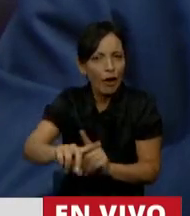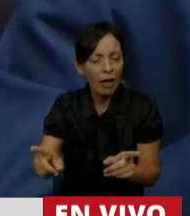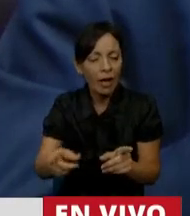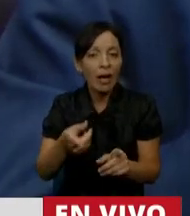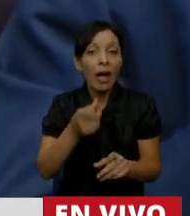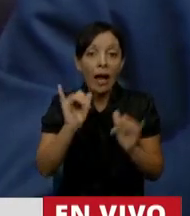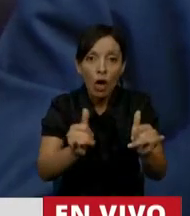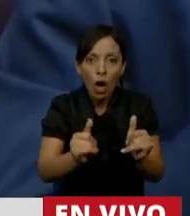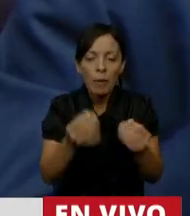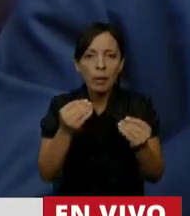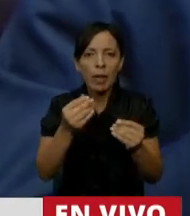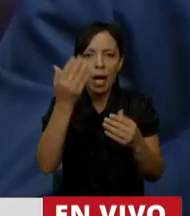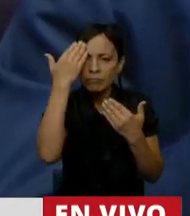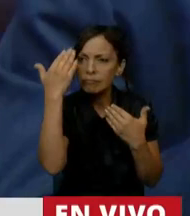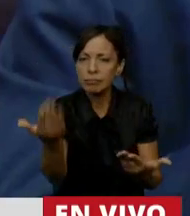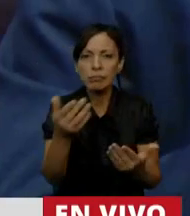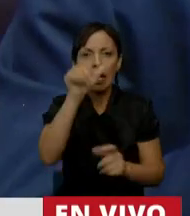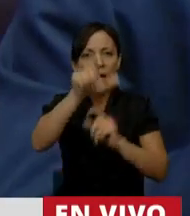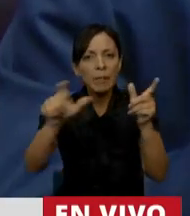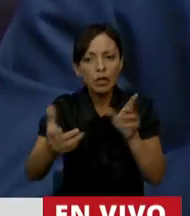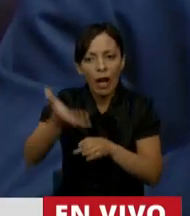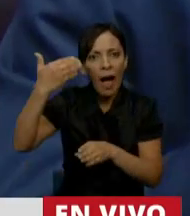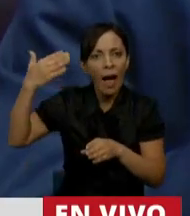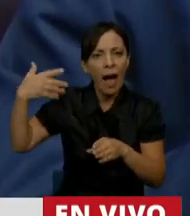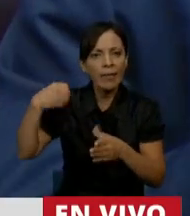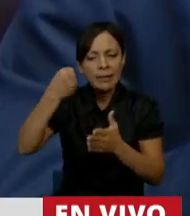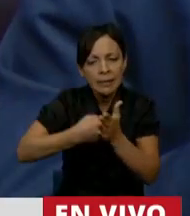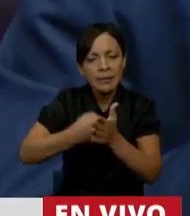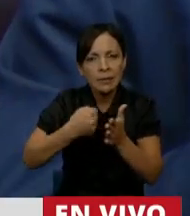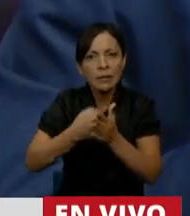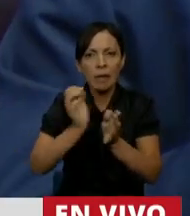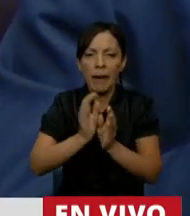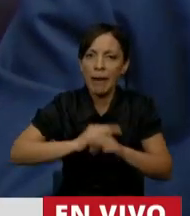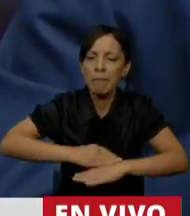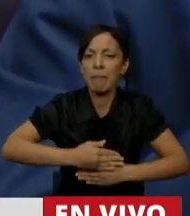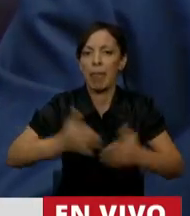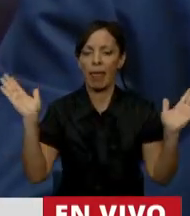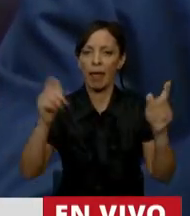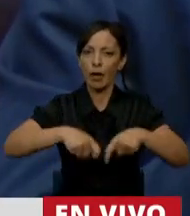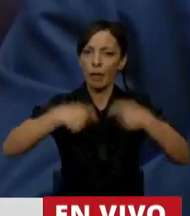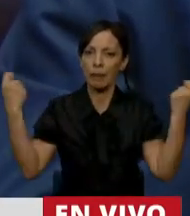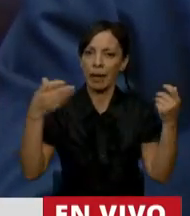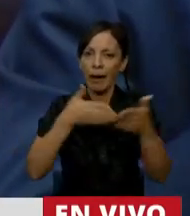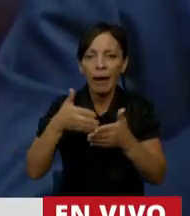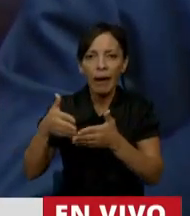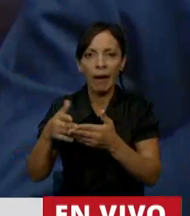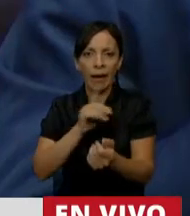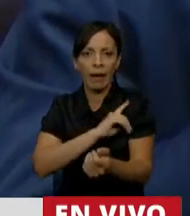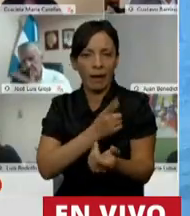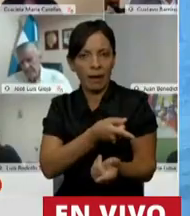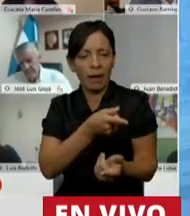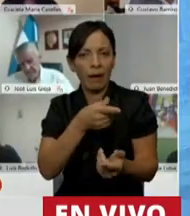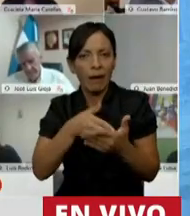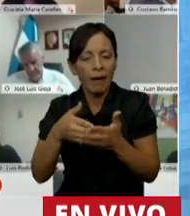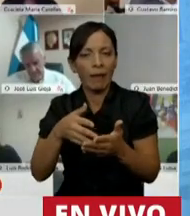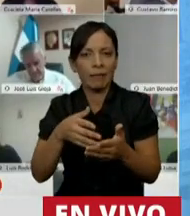que desde el fondo de la historia han dado todo por derribar las restricciones a la autonomía personal. No alcanza con decir que